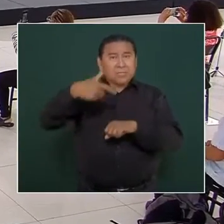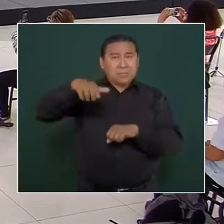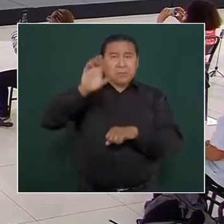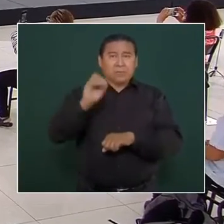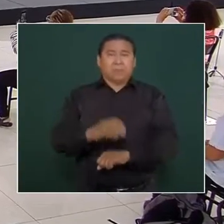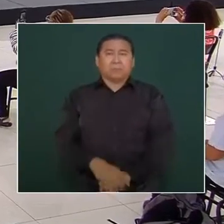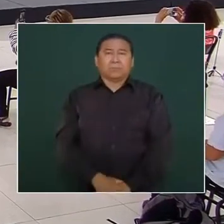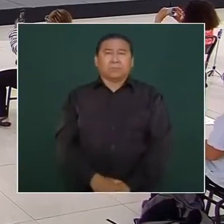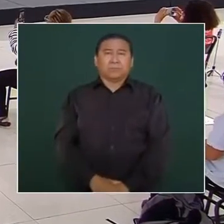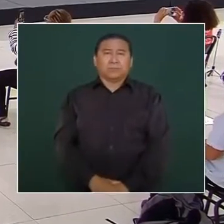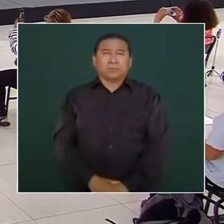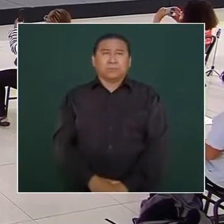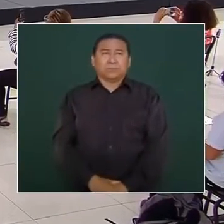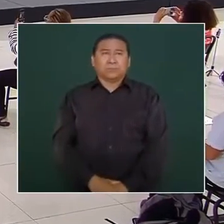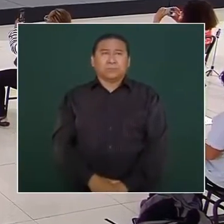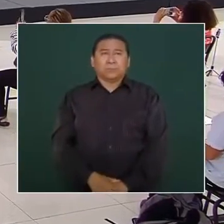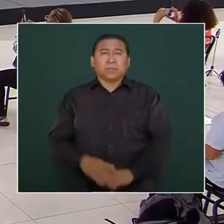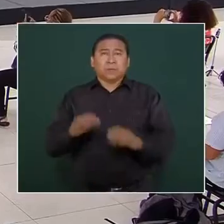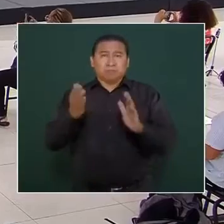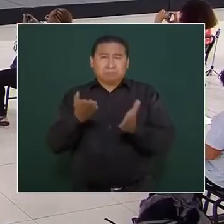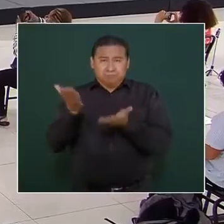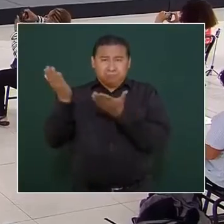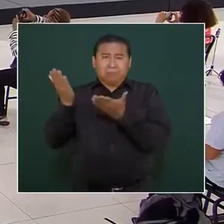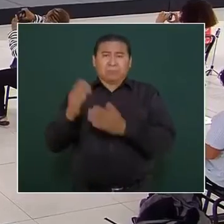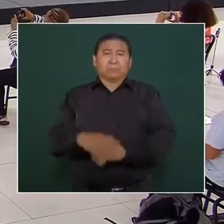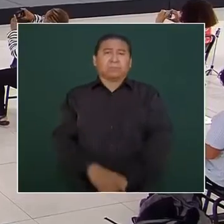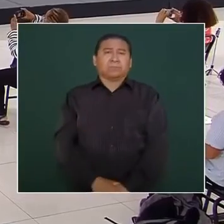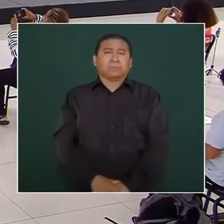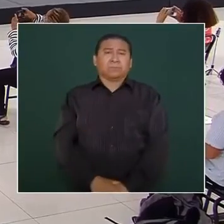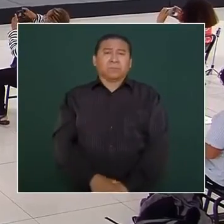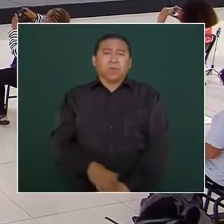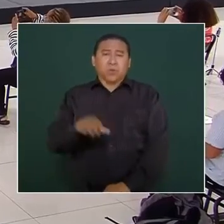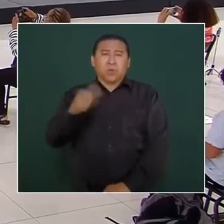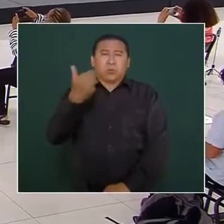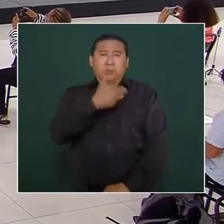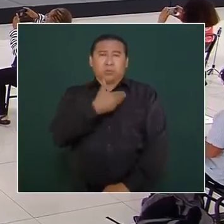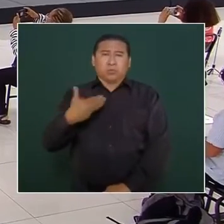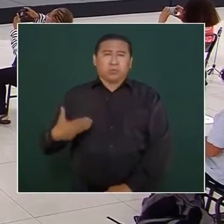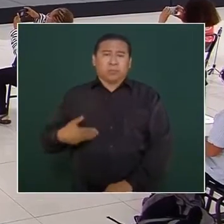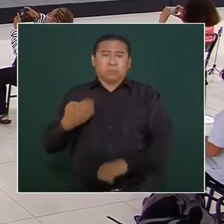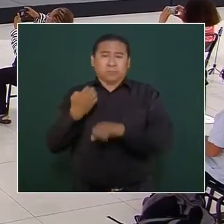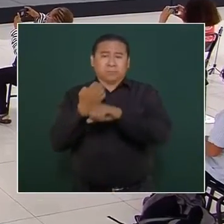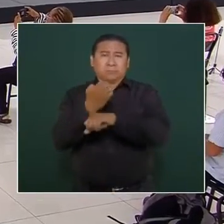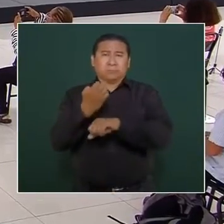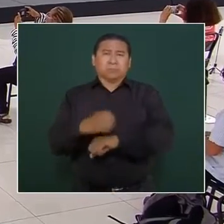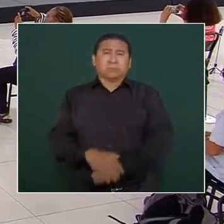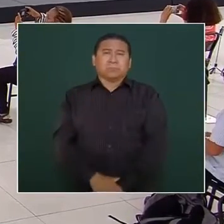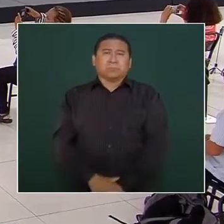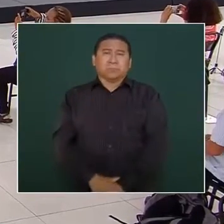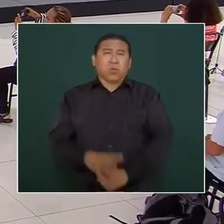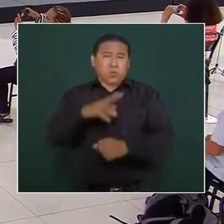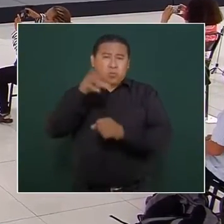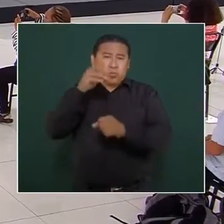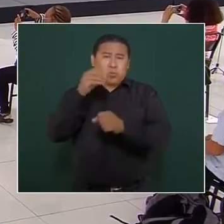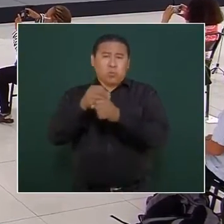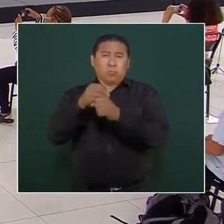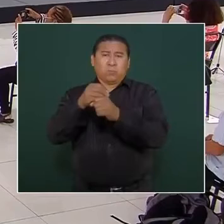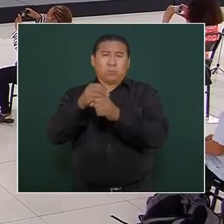Quintana Roo. Adelante con la presentación. Bueno, 11 municipios aquí en el estado, los cuales en total